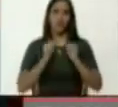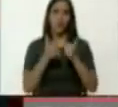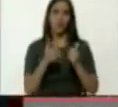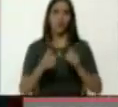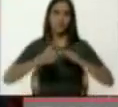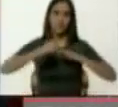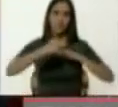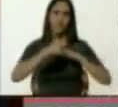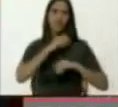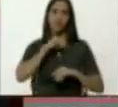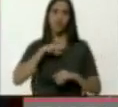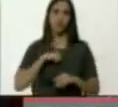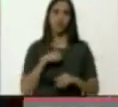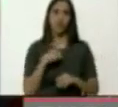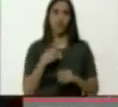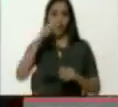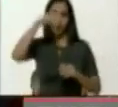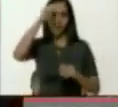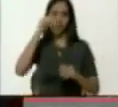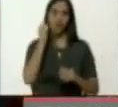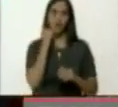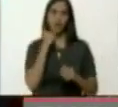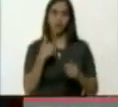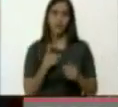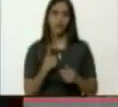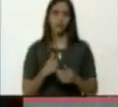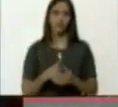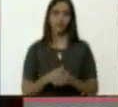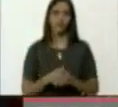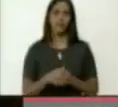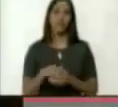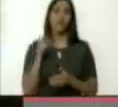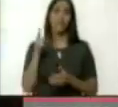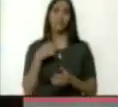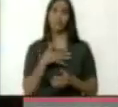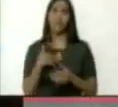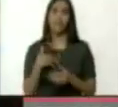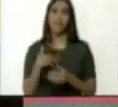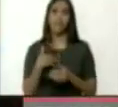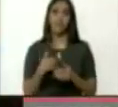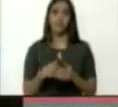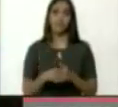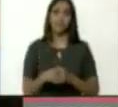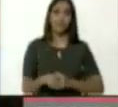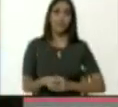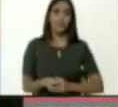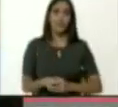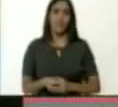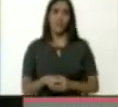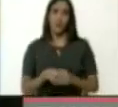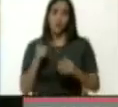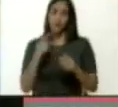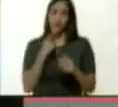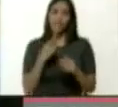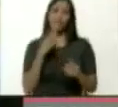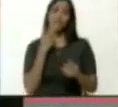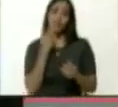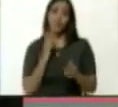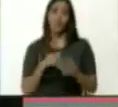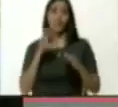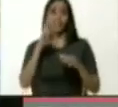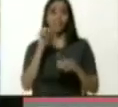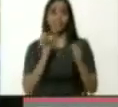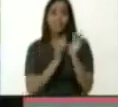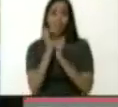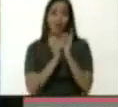torturar a nosotros, a Cabeza Mango y a mí. Porque la cosa es que ellos quieren, o sea, lo que se les cae a ellos es esto, Pedro. Cuando ellos le dicen, por ejemplo, el 30 de